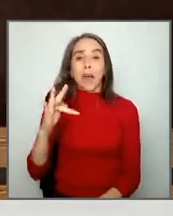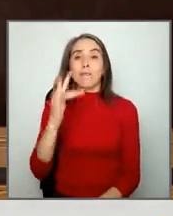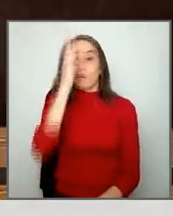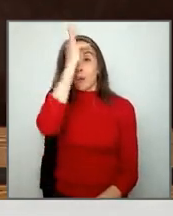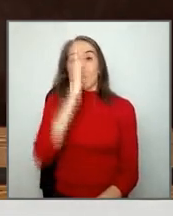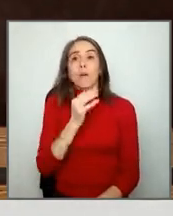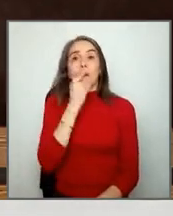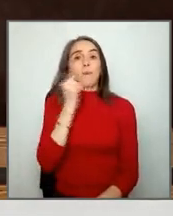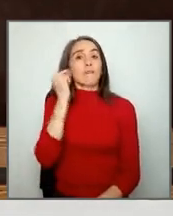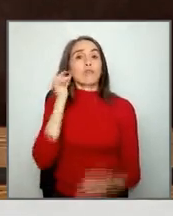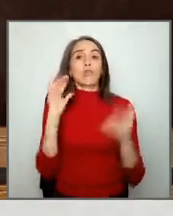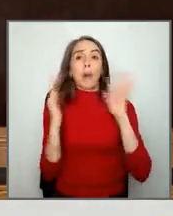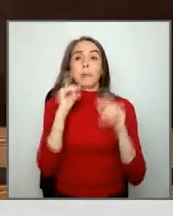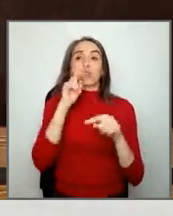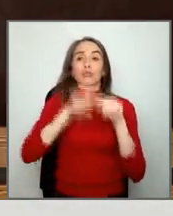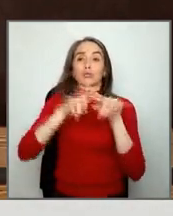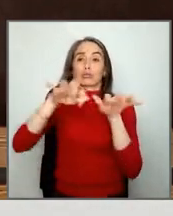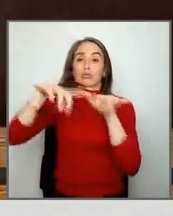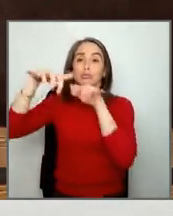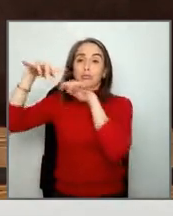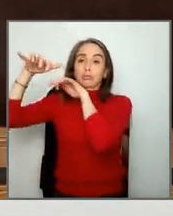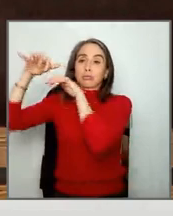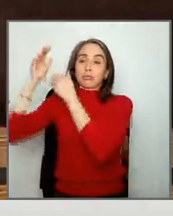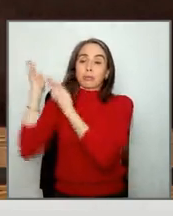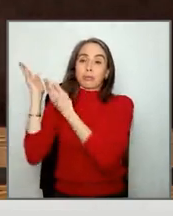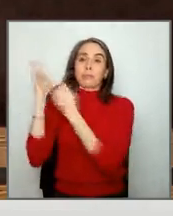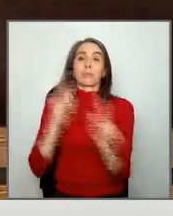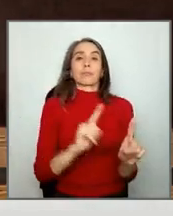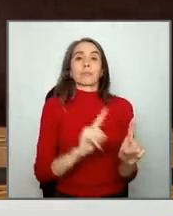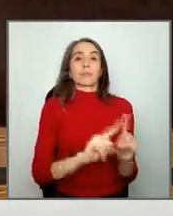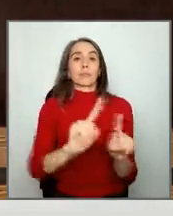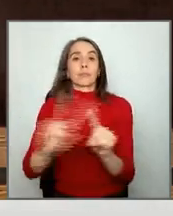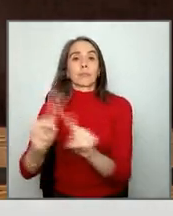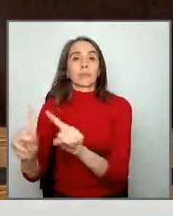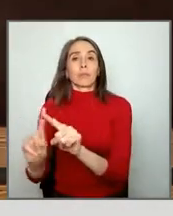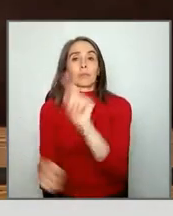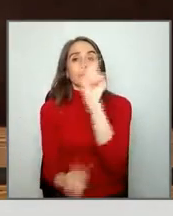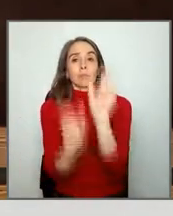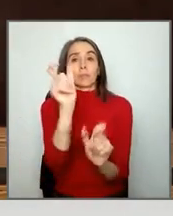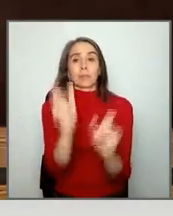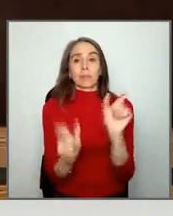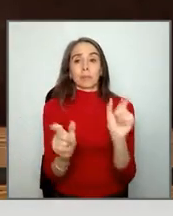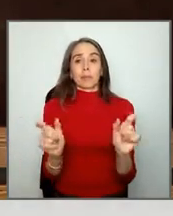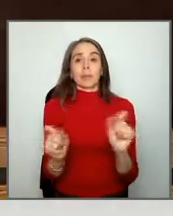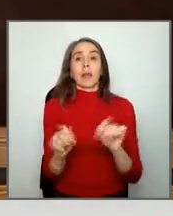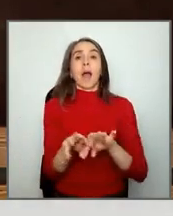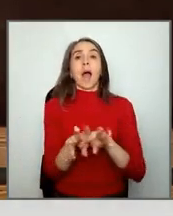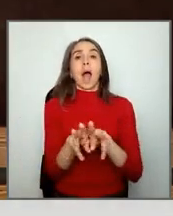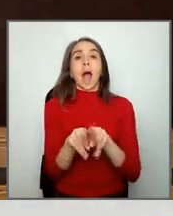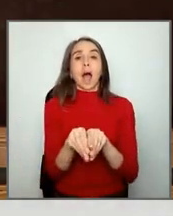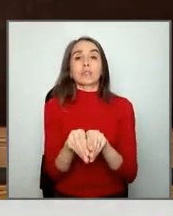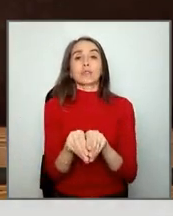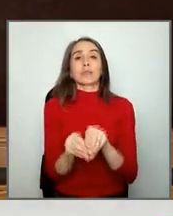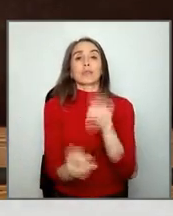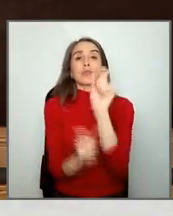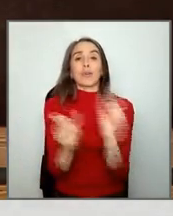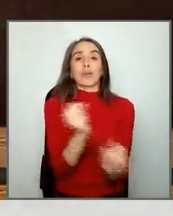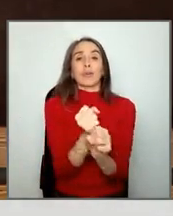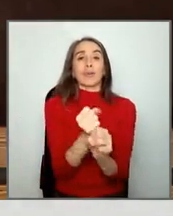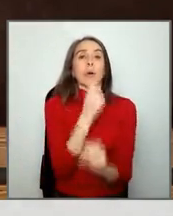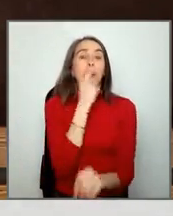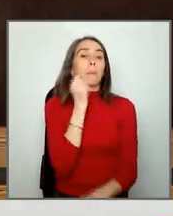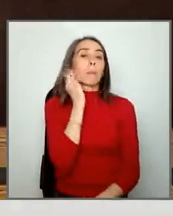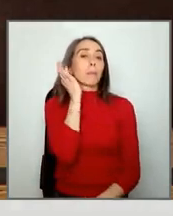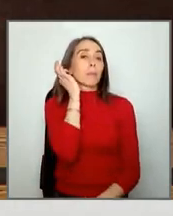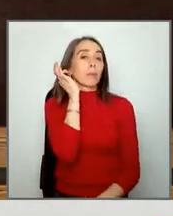aquí a las distintas asociaciones de trabajadores y trabajadoras que han hecho